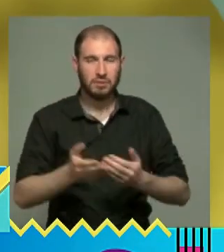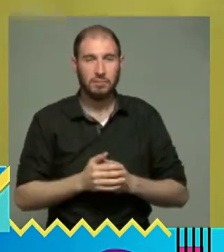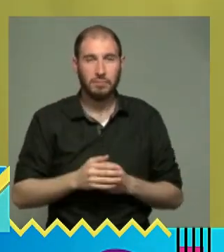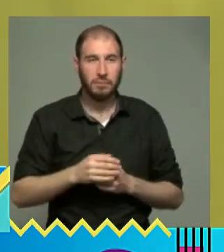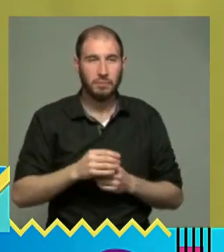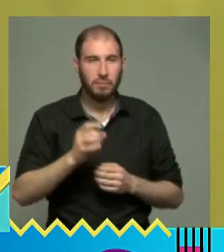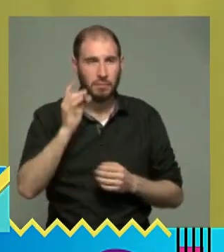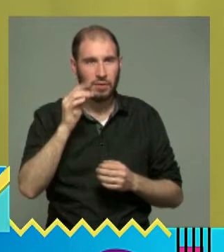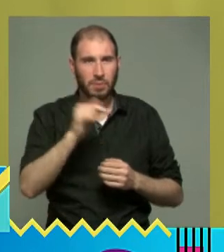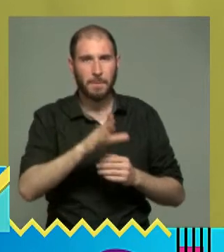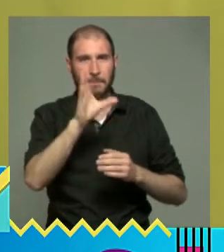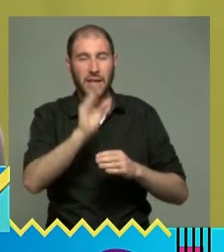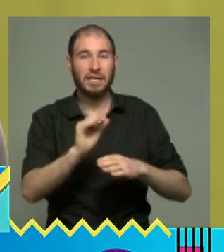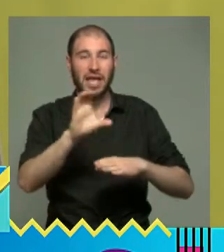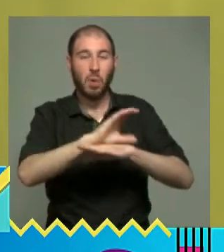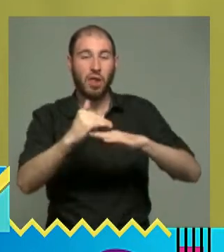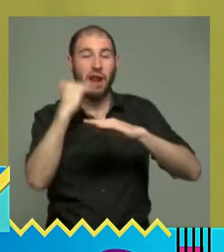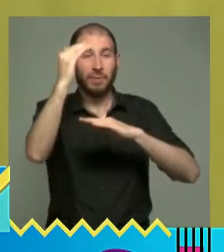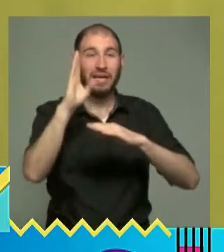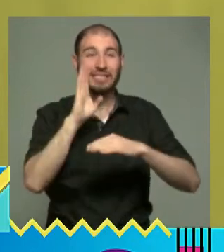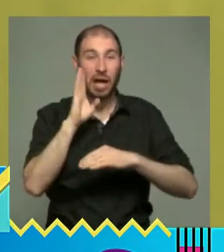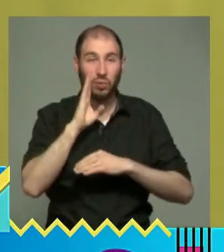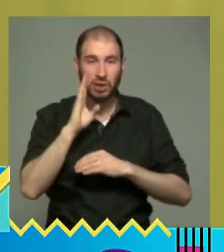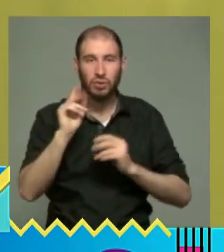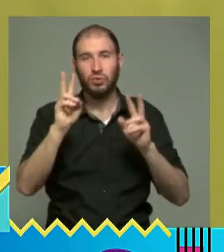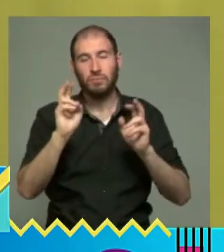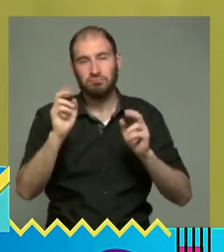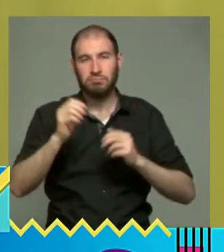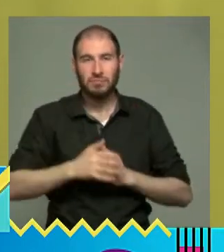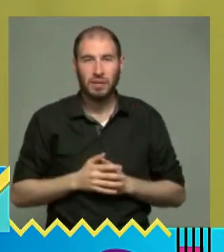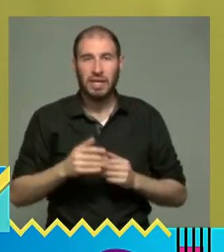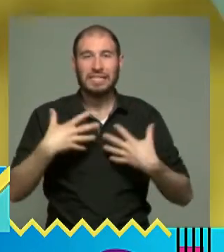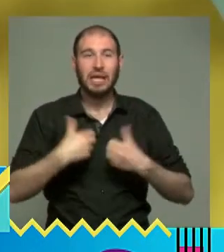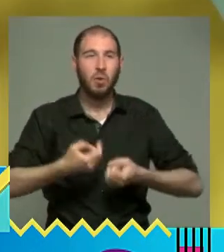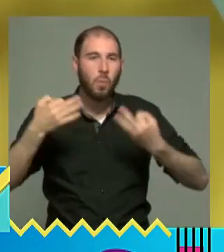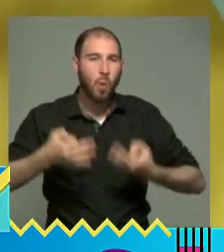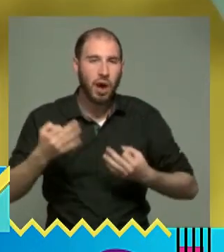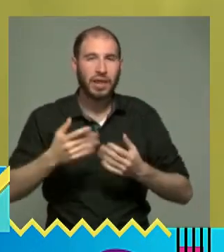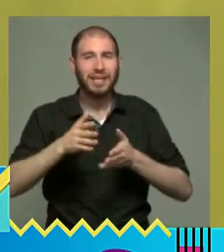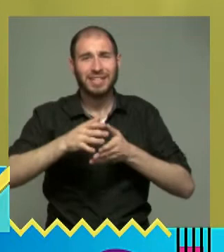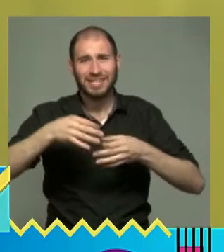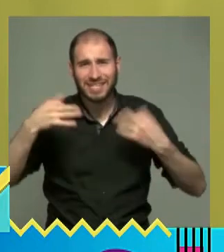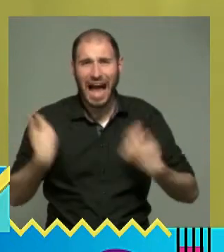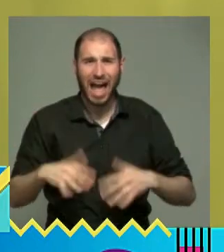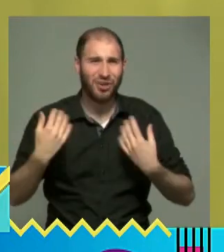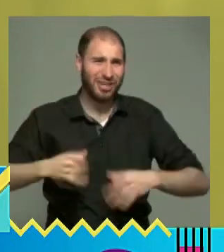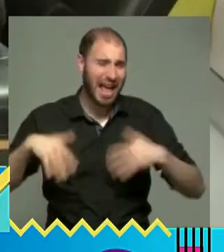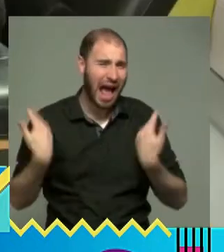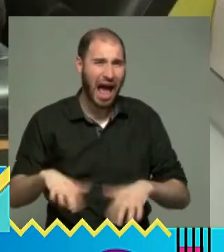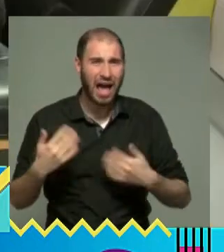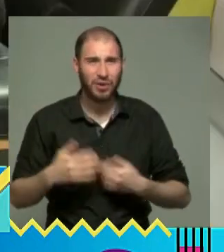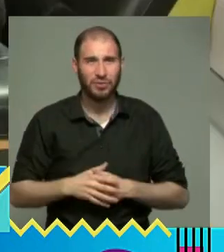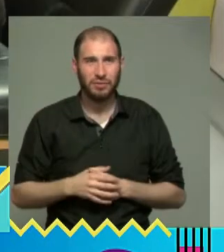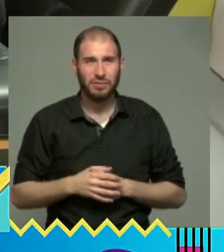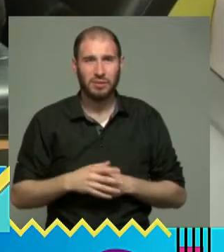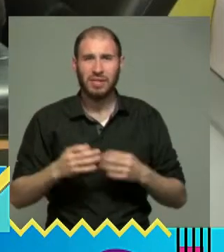que cite a un país del Ecuador para arriba, Estados Unidos, que tiene supuestamente un sistema de salud bueno, ¿no es cierto?, y caro, carísimo. Entonces